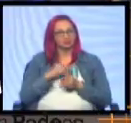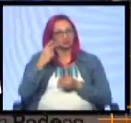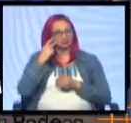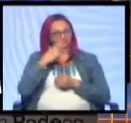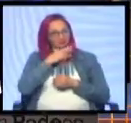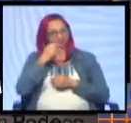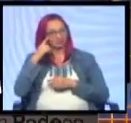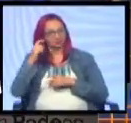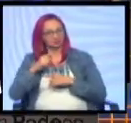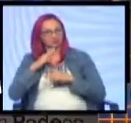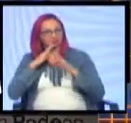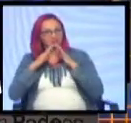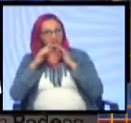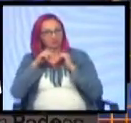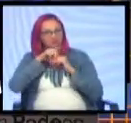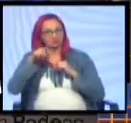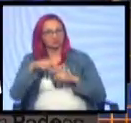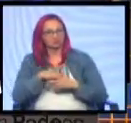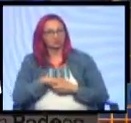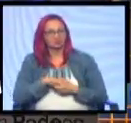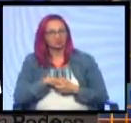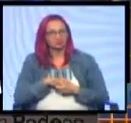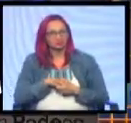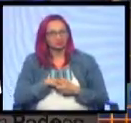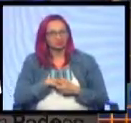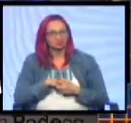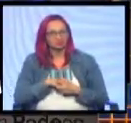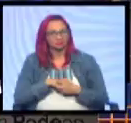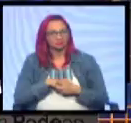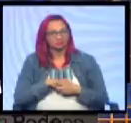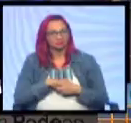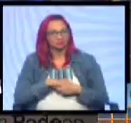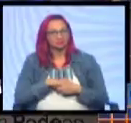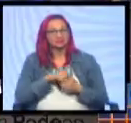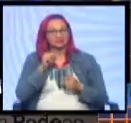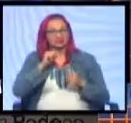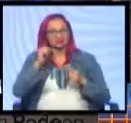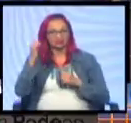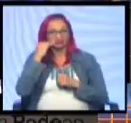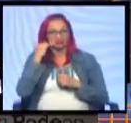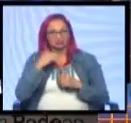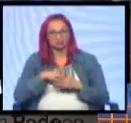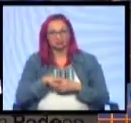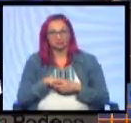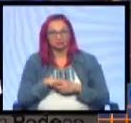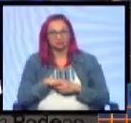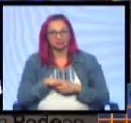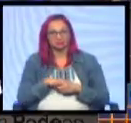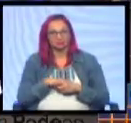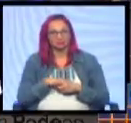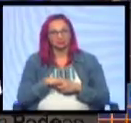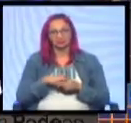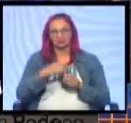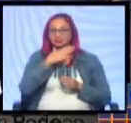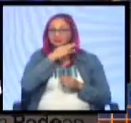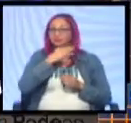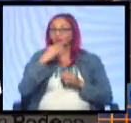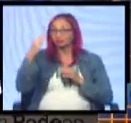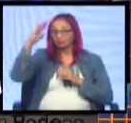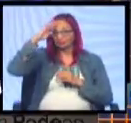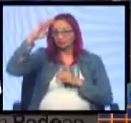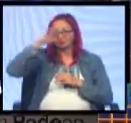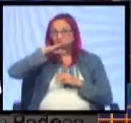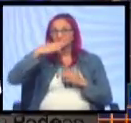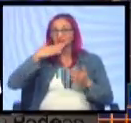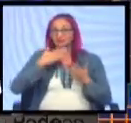verlas y poder conversar con ustedes. Gracias. Aló, ¿me escuchas? Sí, le escuchamos. Ok, un gusto saludarlas.